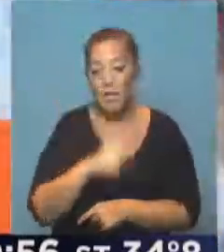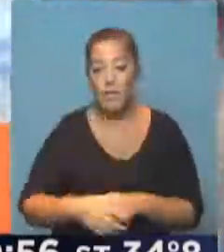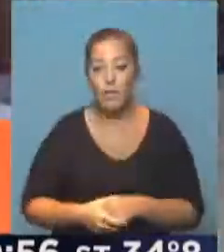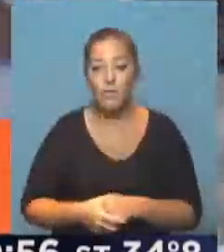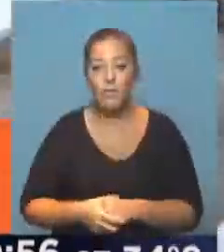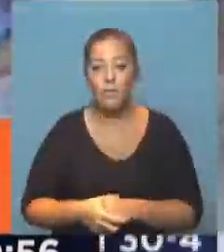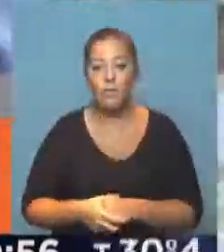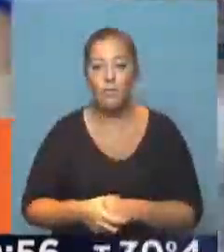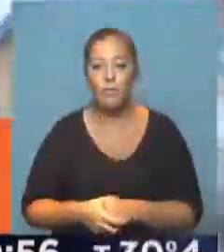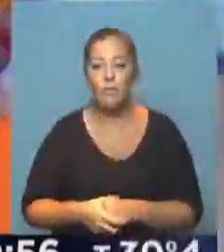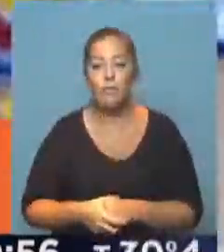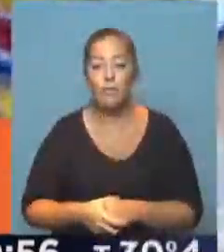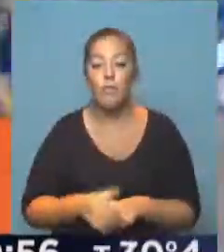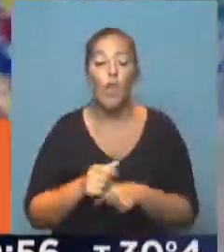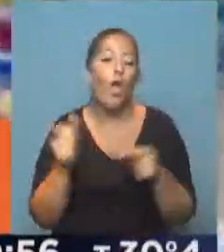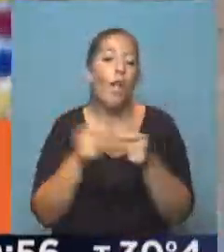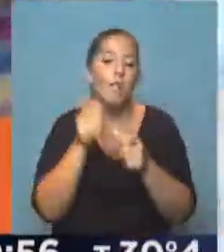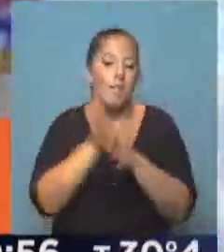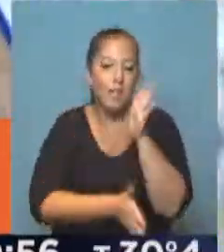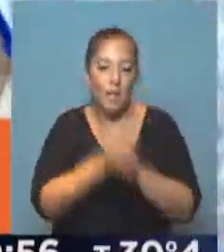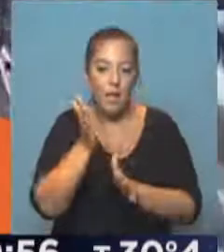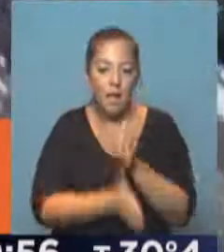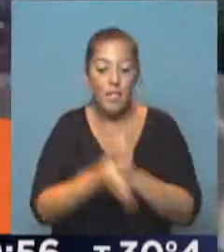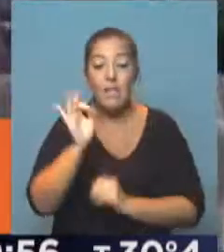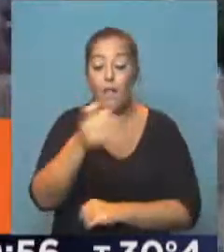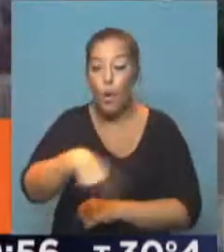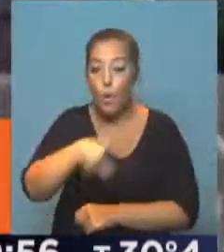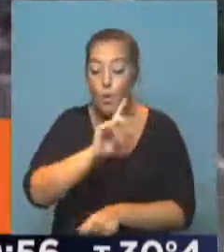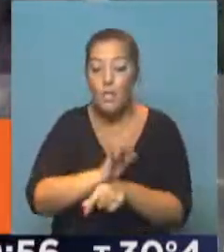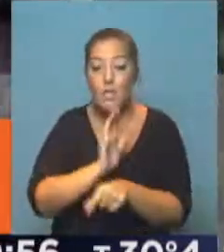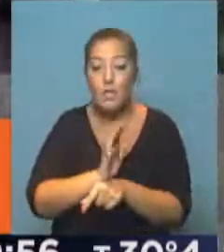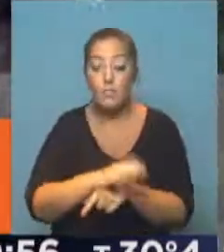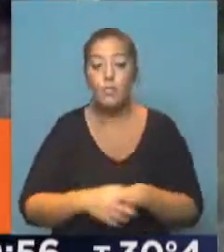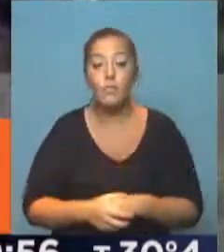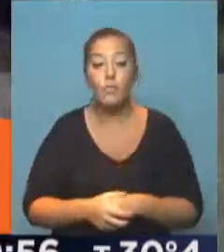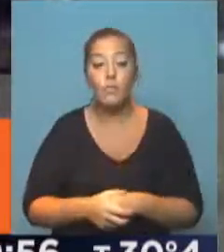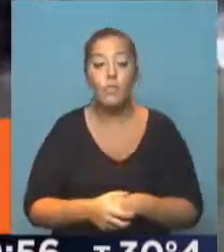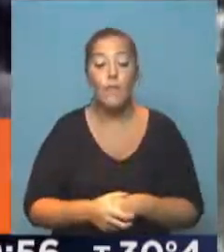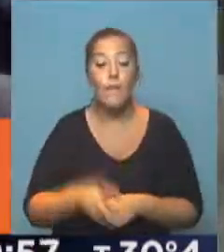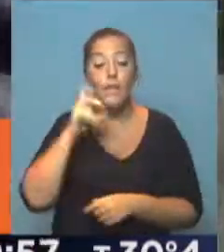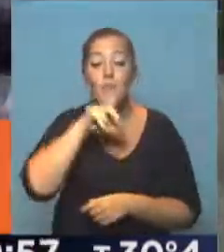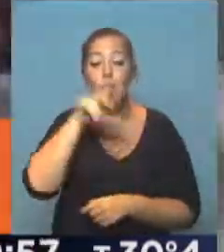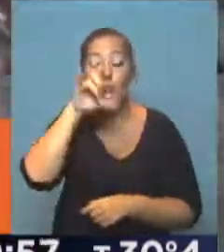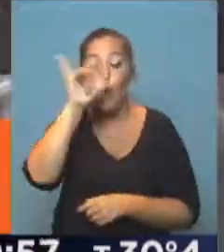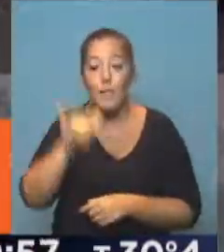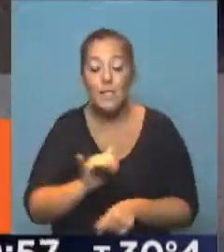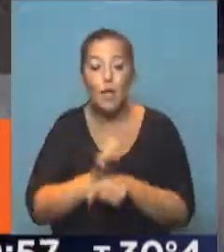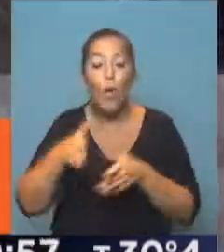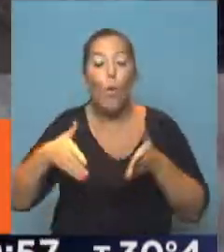a ser, por supuesto, con entrada gratuita. ¿Sabían ustedes que en Vicente López hay un